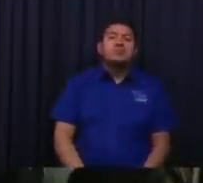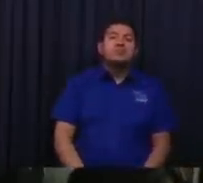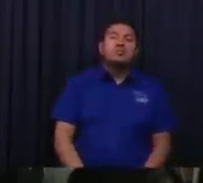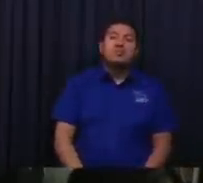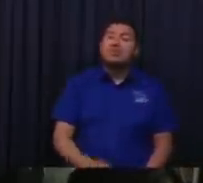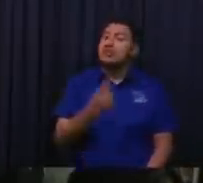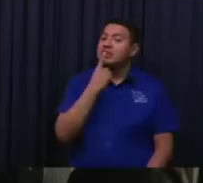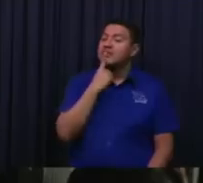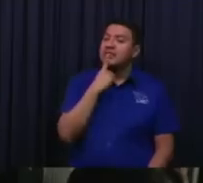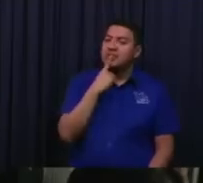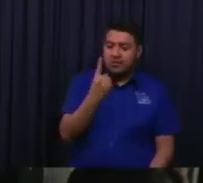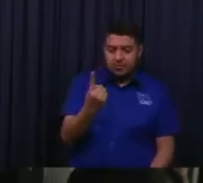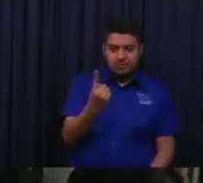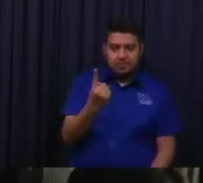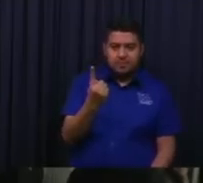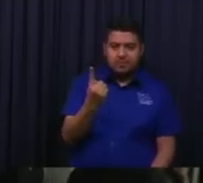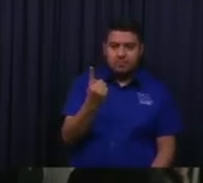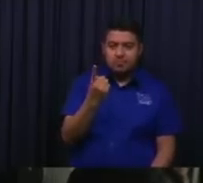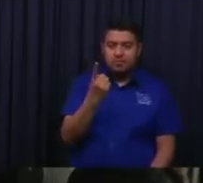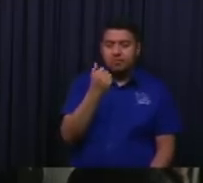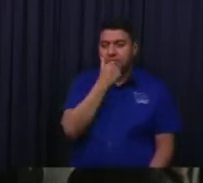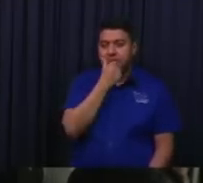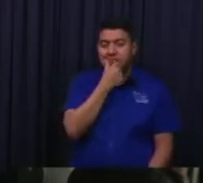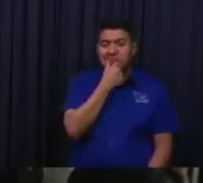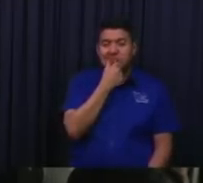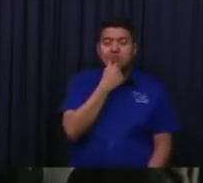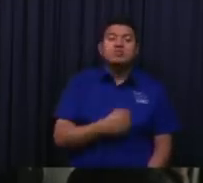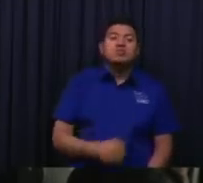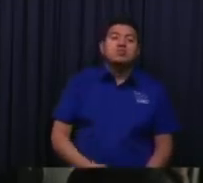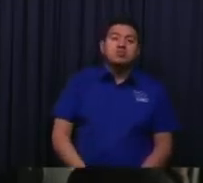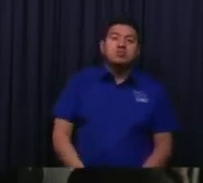mire lo que dice respecto a la viña.